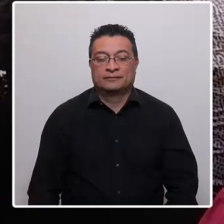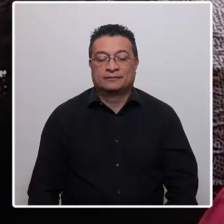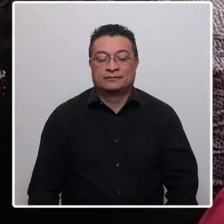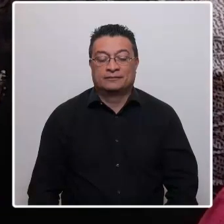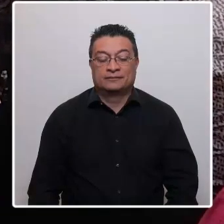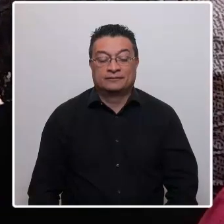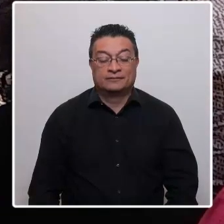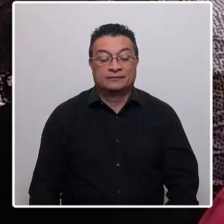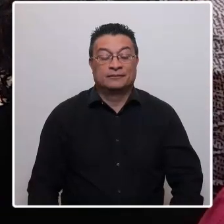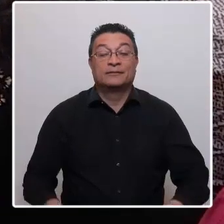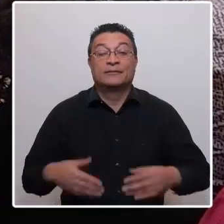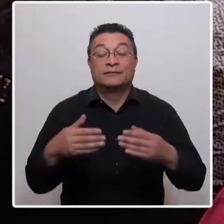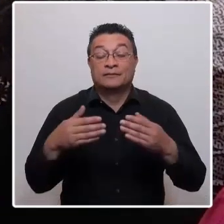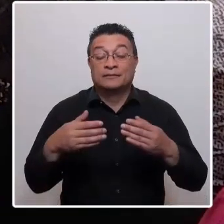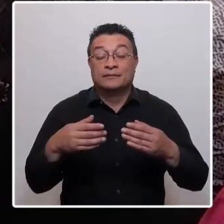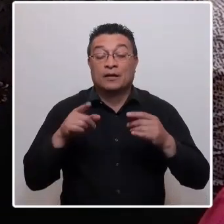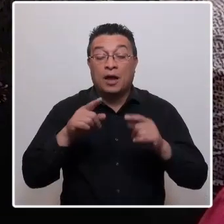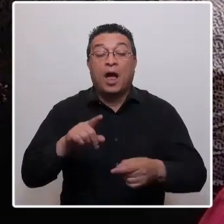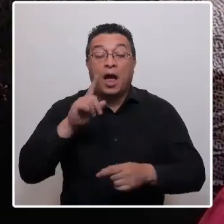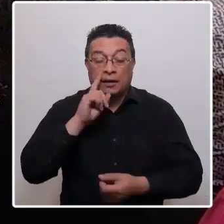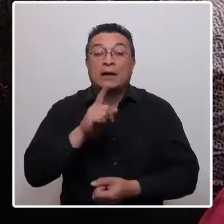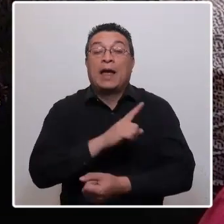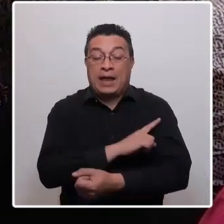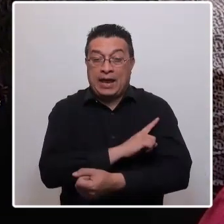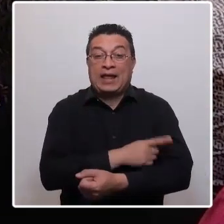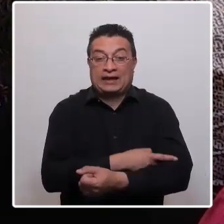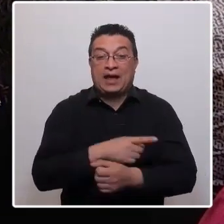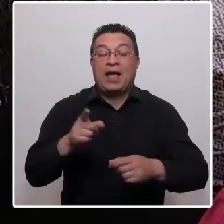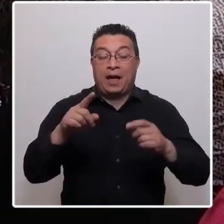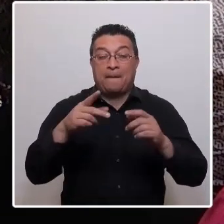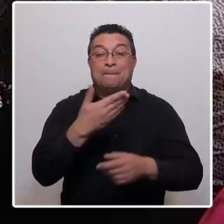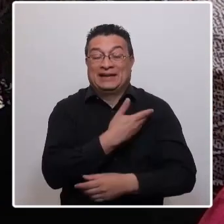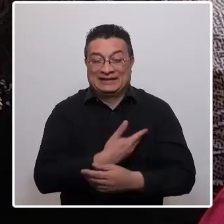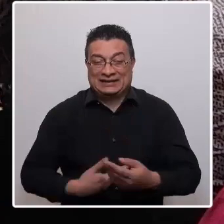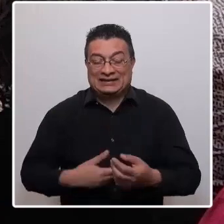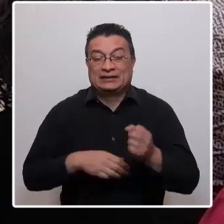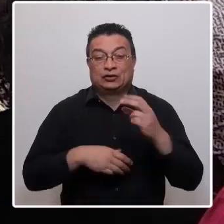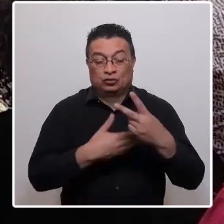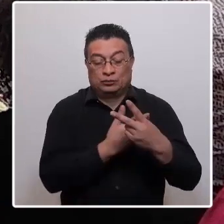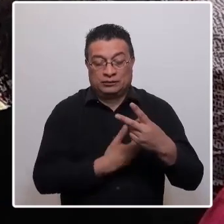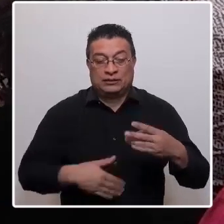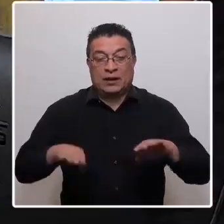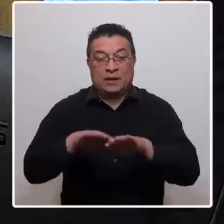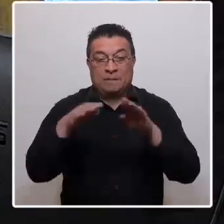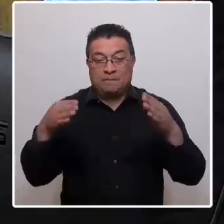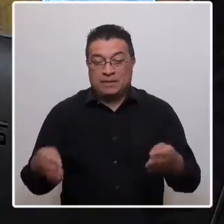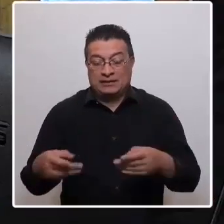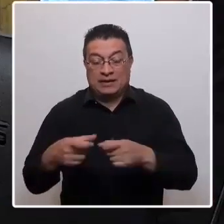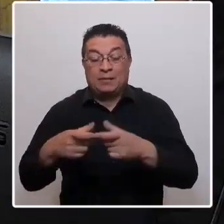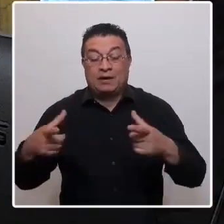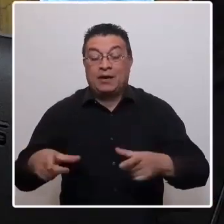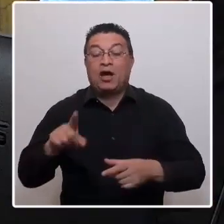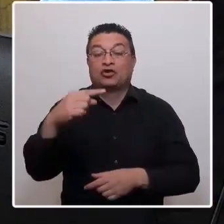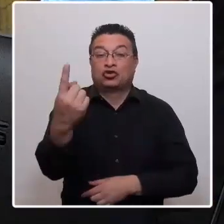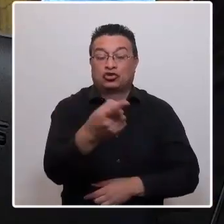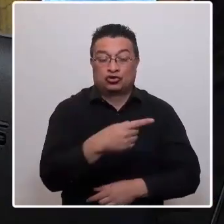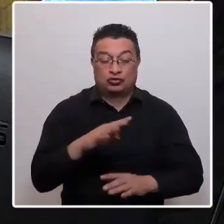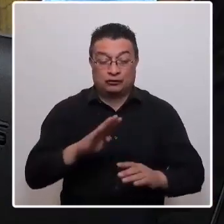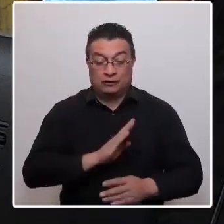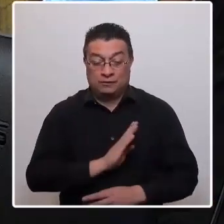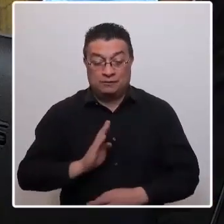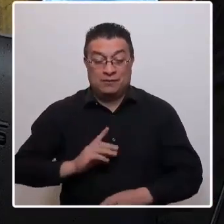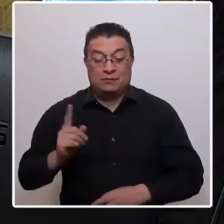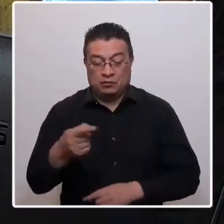Sensac, Guasina Callejía, presidenta, vicepresidente, mesa ampliada, convencionales. También reciban mi